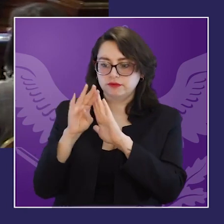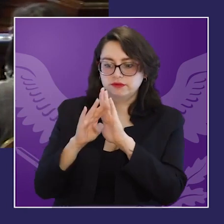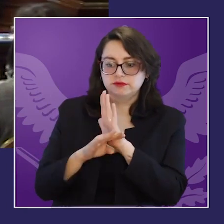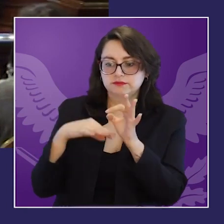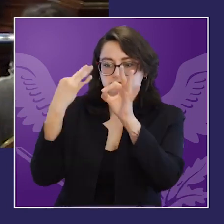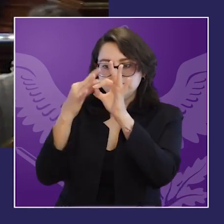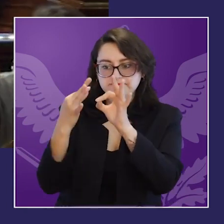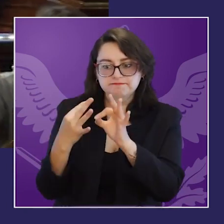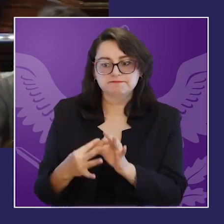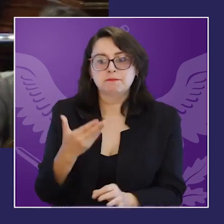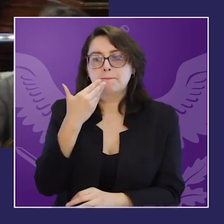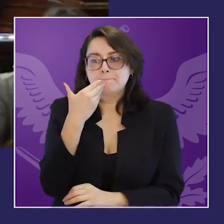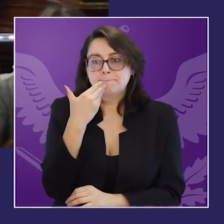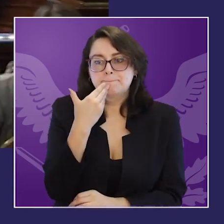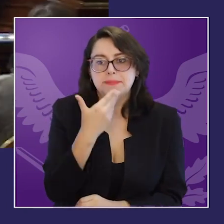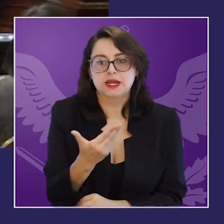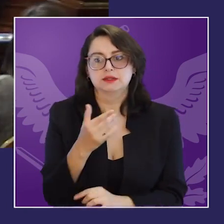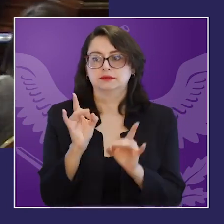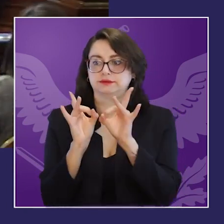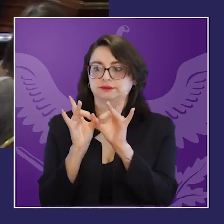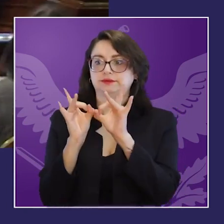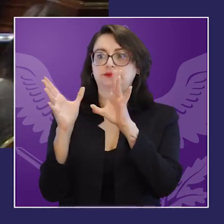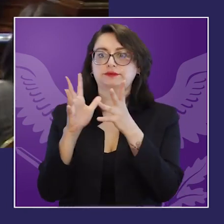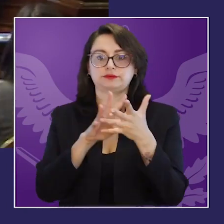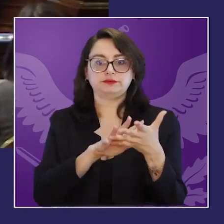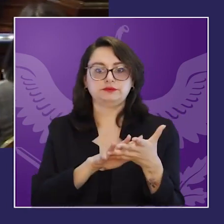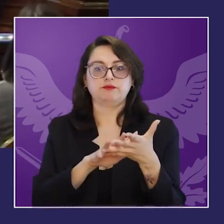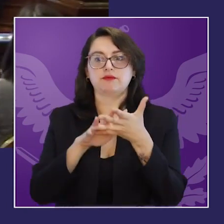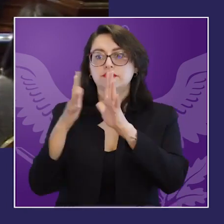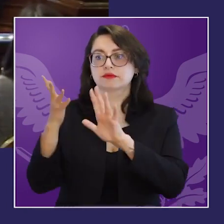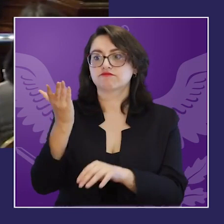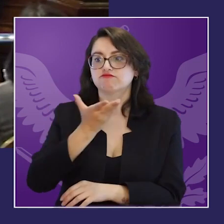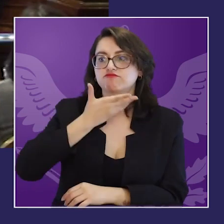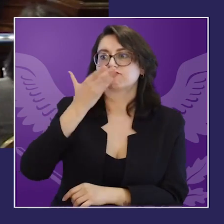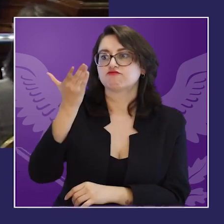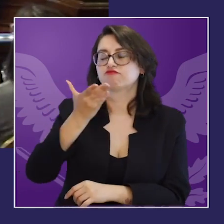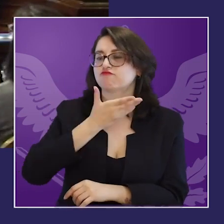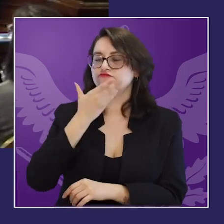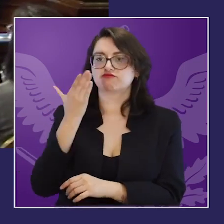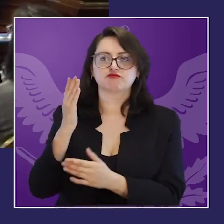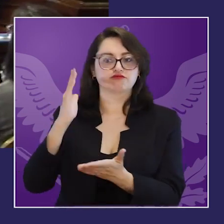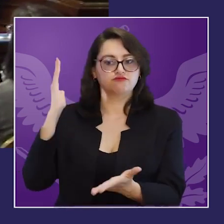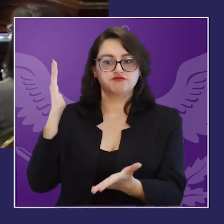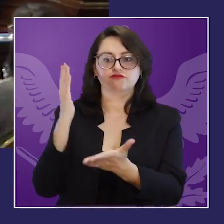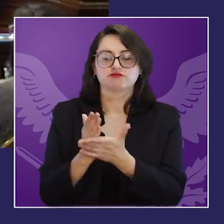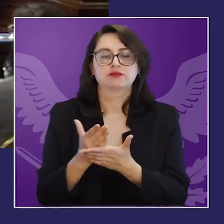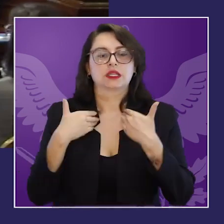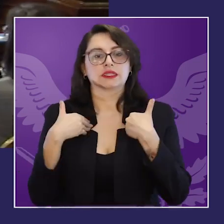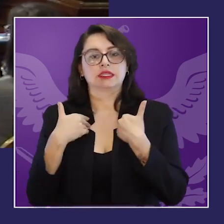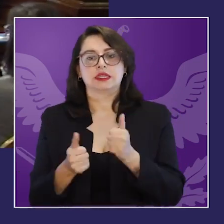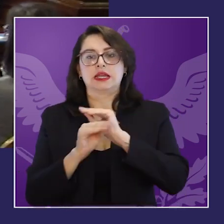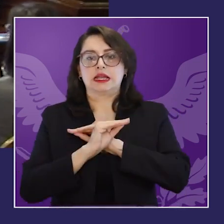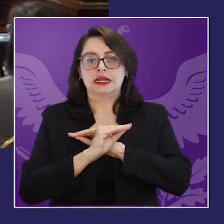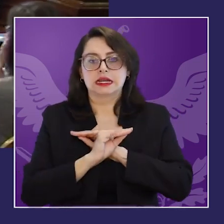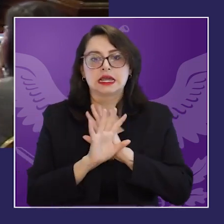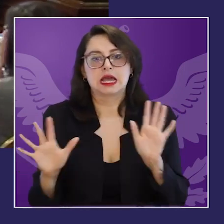implementación, supervisión y fiscalización de protocolos de actuación que contengan el desarrollo y